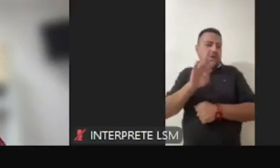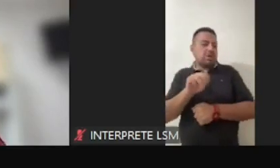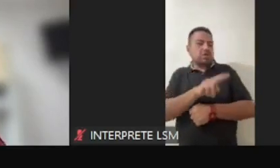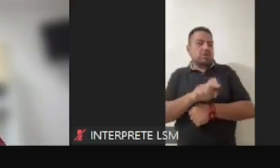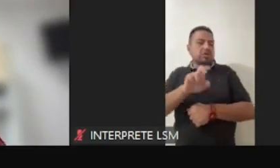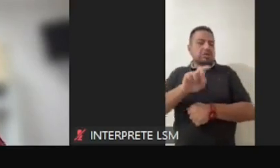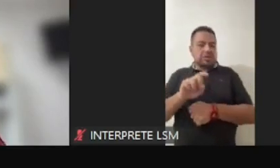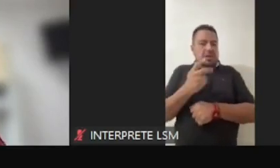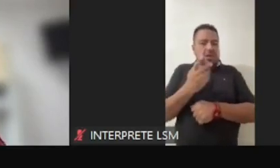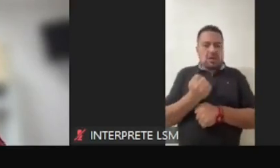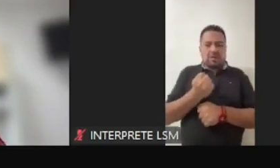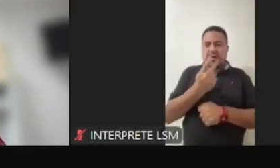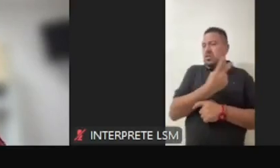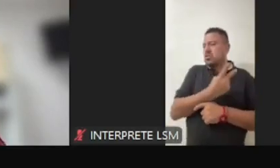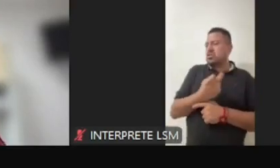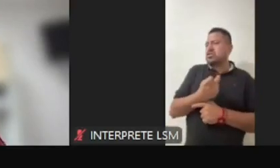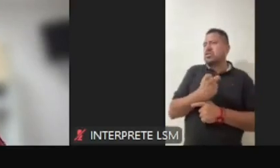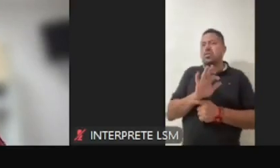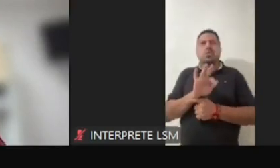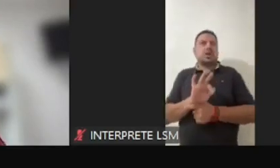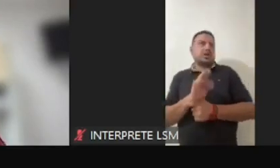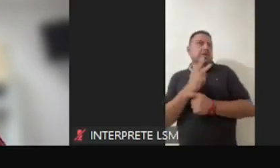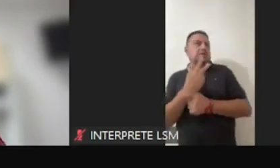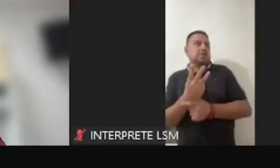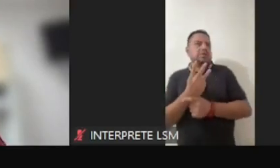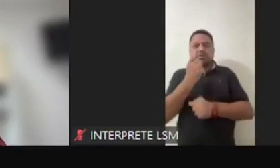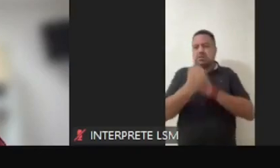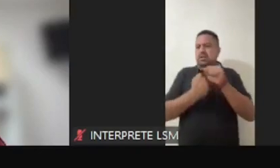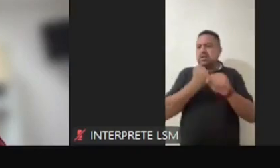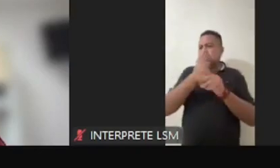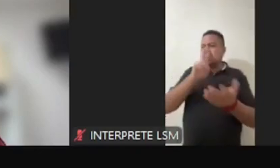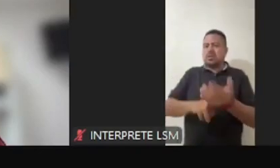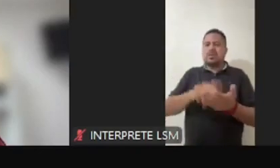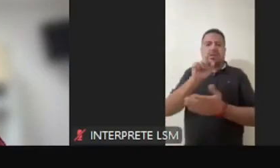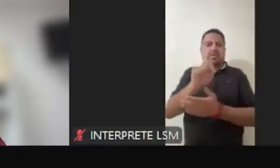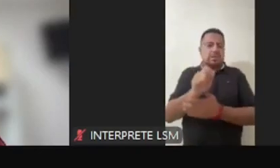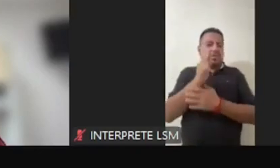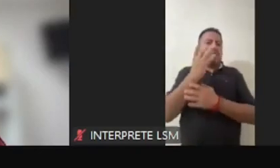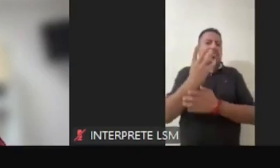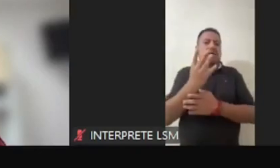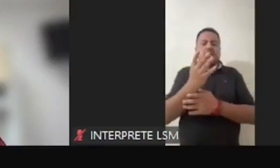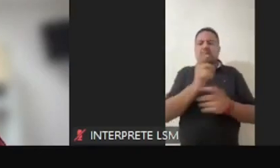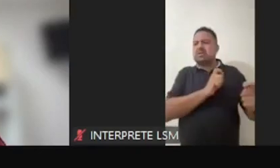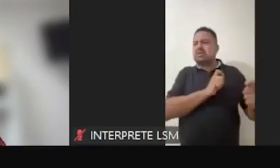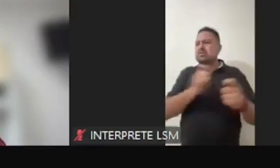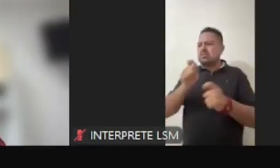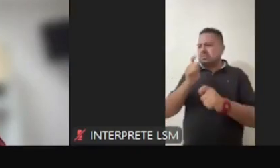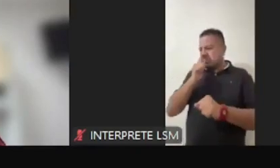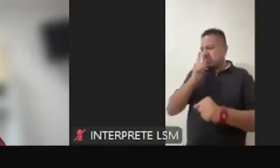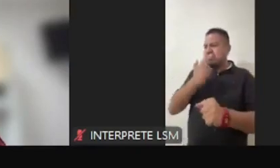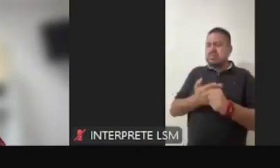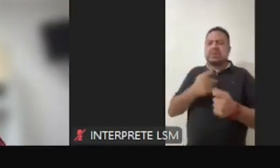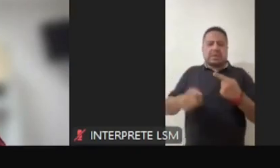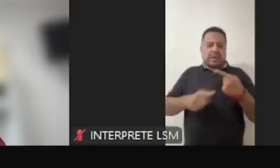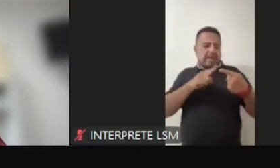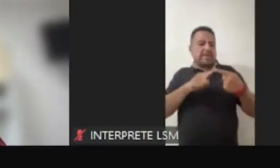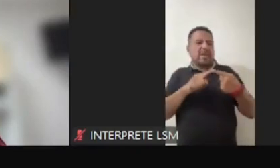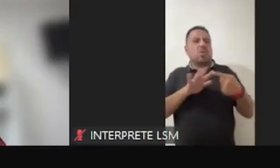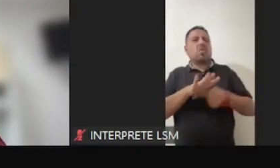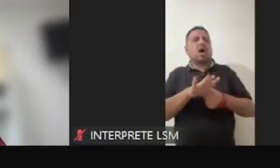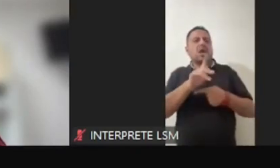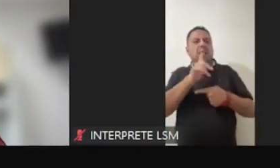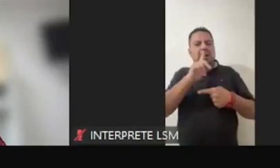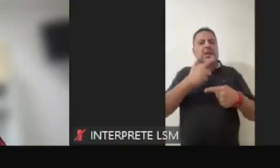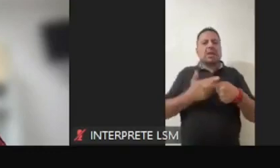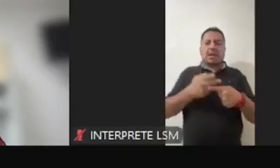239 y 243 del año 2024 que fueron turnados el primero a la ponencia a